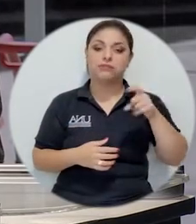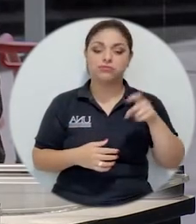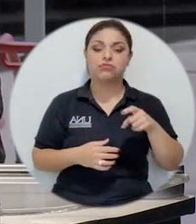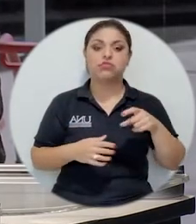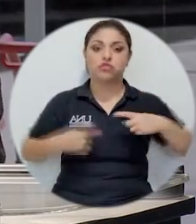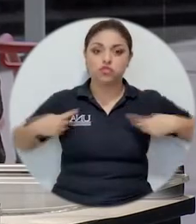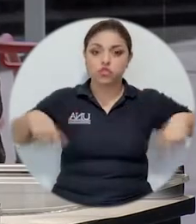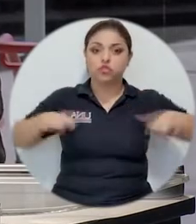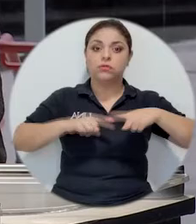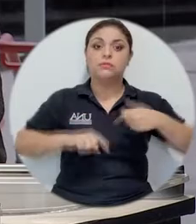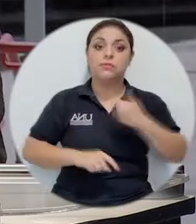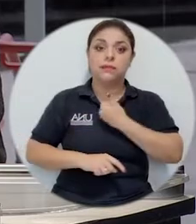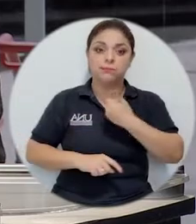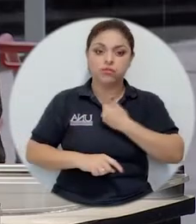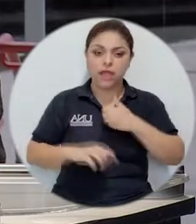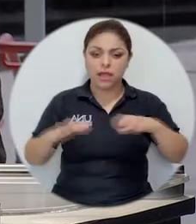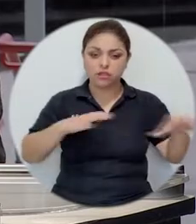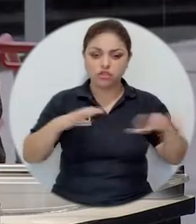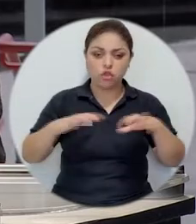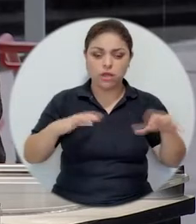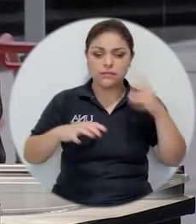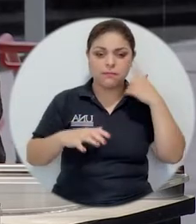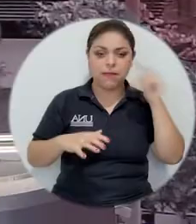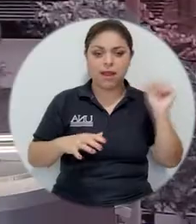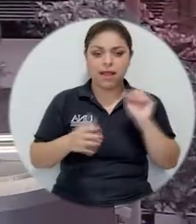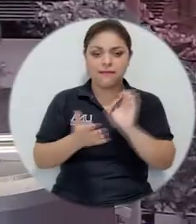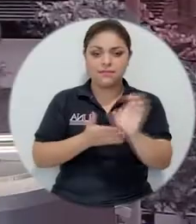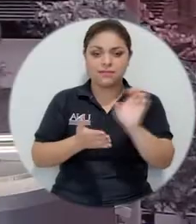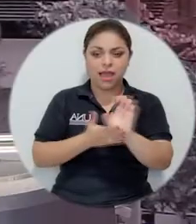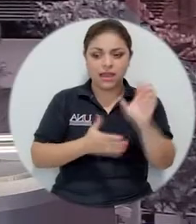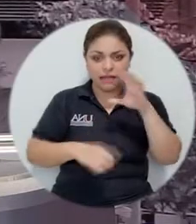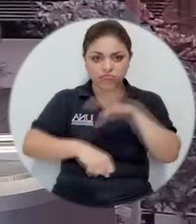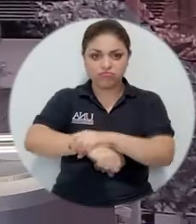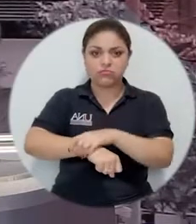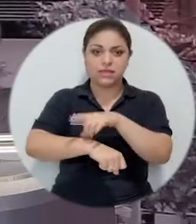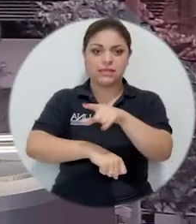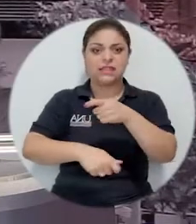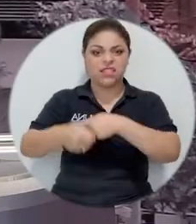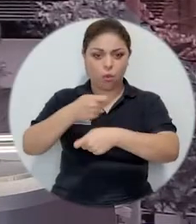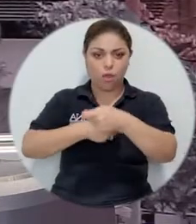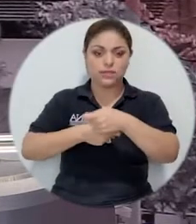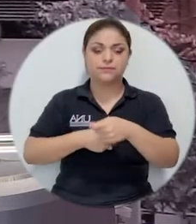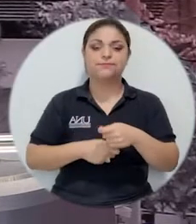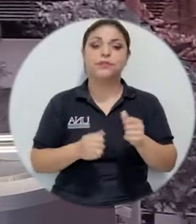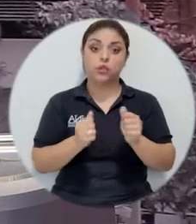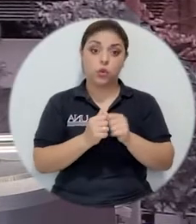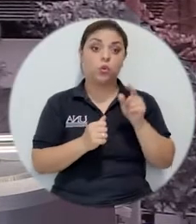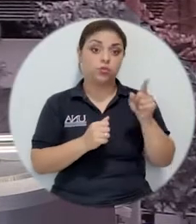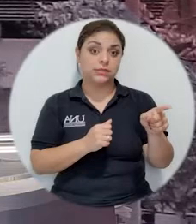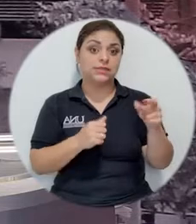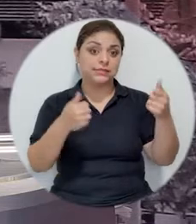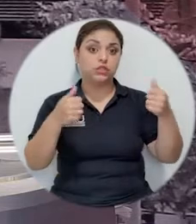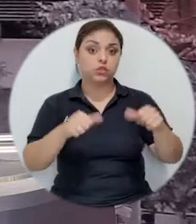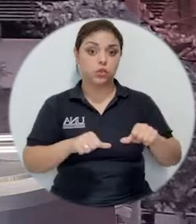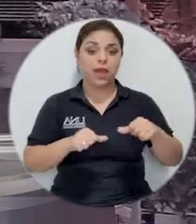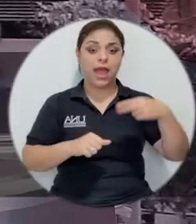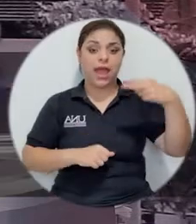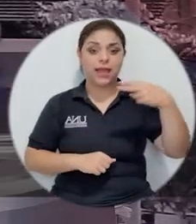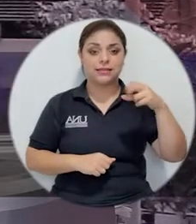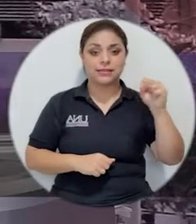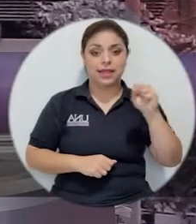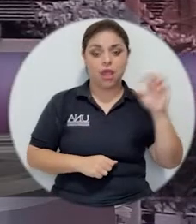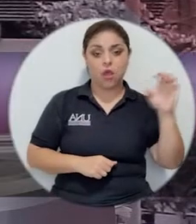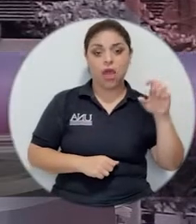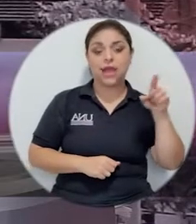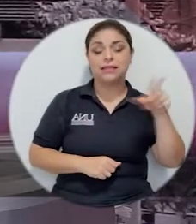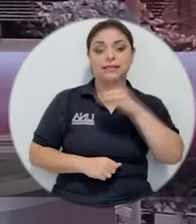de delincuencia. Mucho que hacer en ese sentido, en definitiva. Con usted coincide Hans Sequeira Cole, quien es el director de